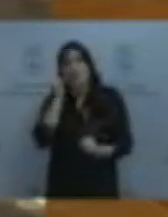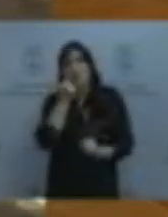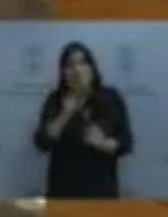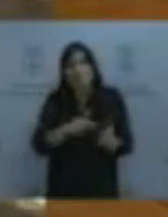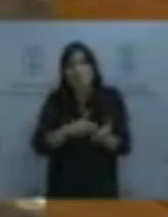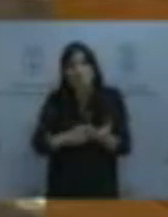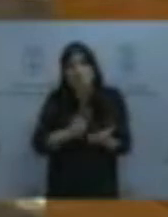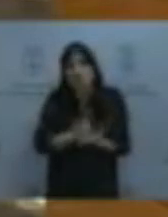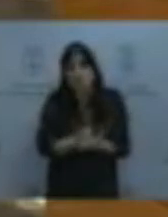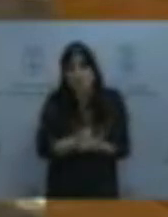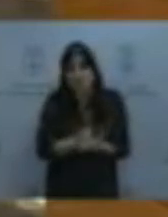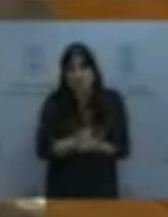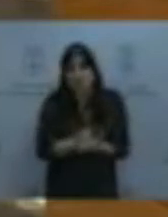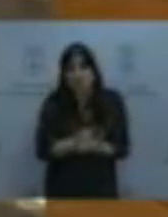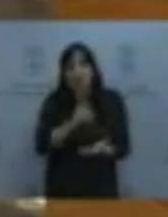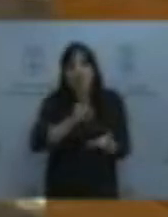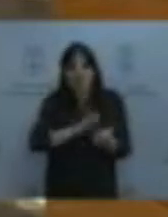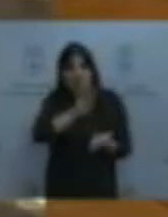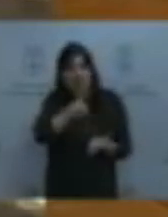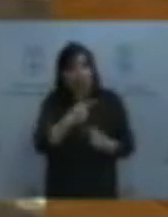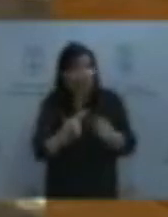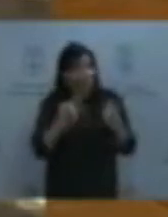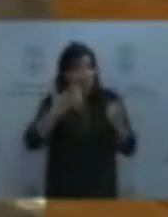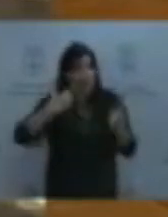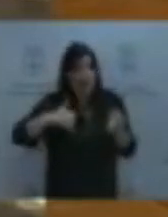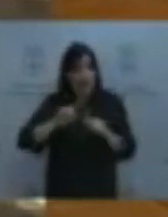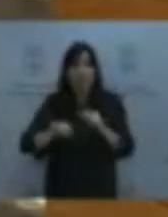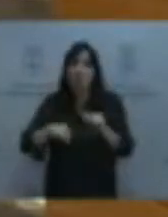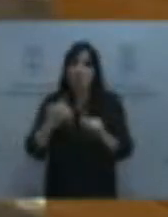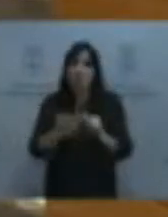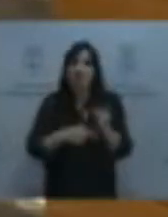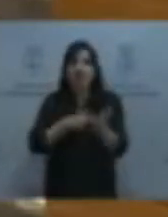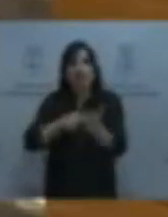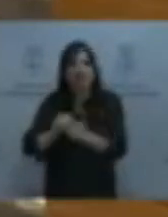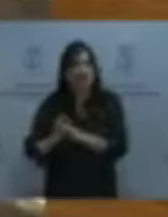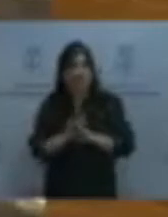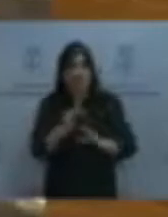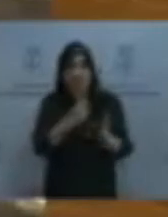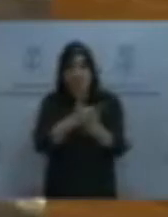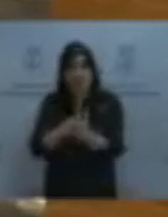sea firme, se procederá al resto de reclamaciones. Con carácter inmediato ya se procede a la facturación